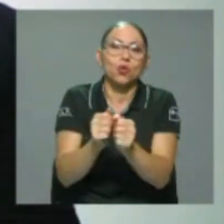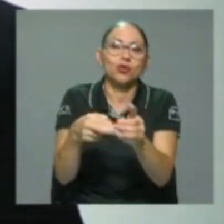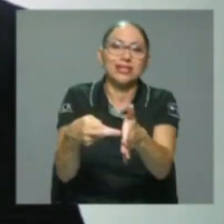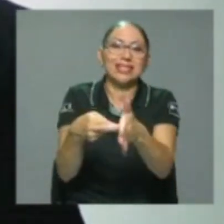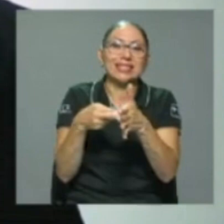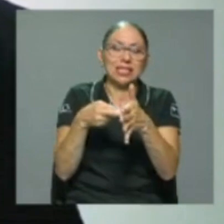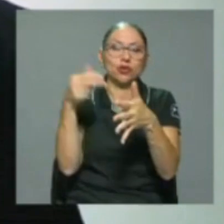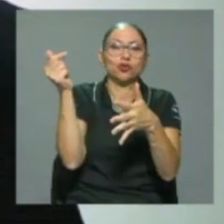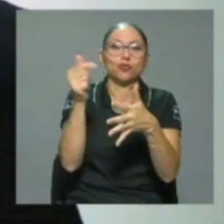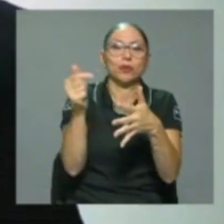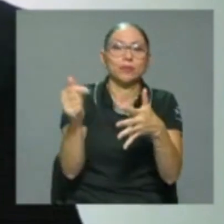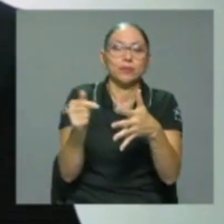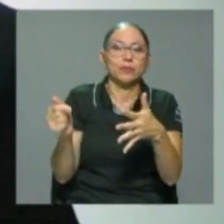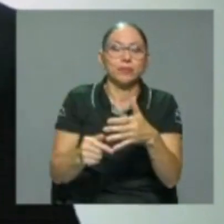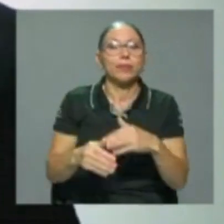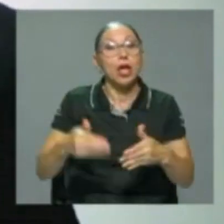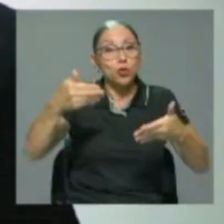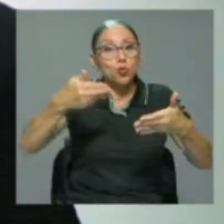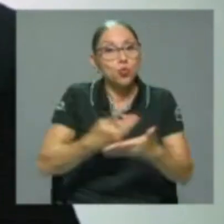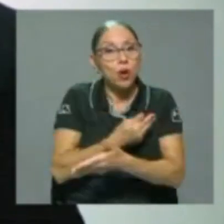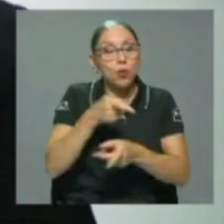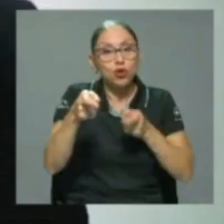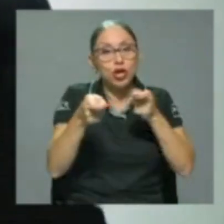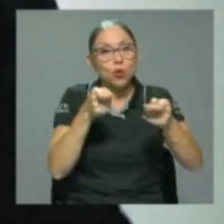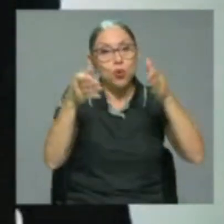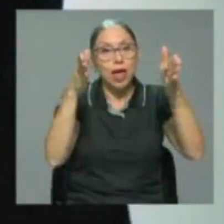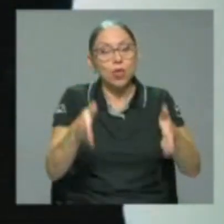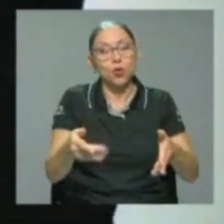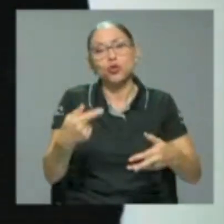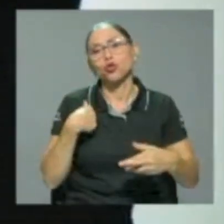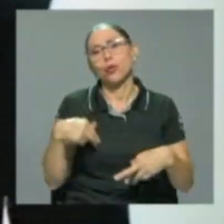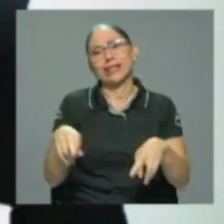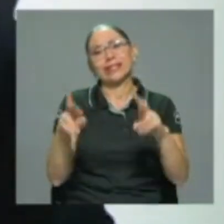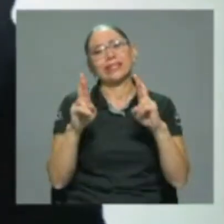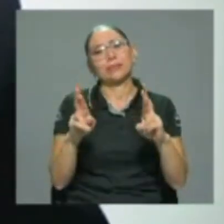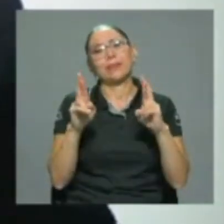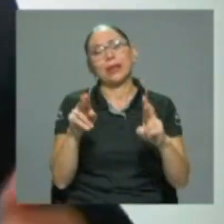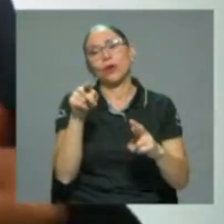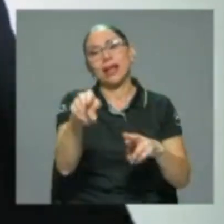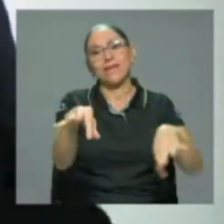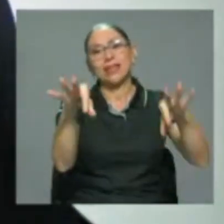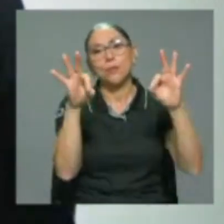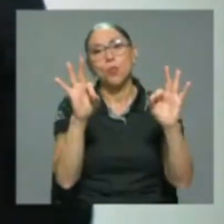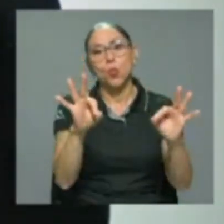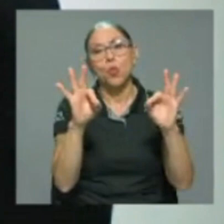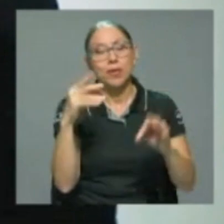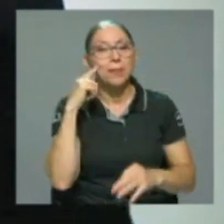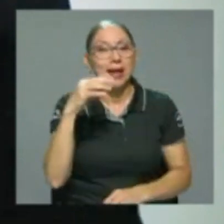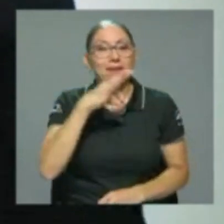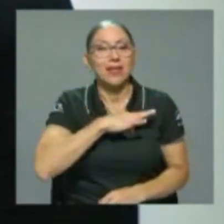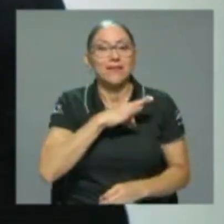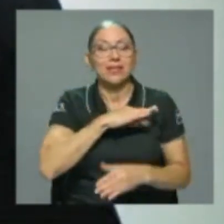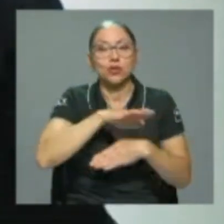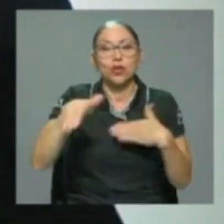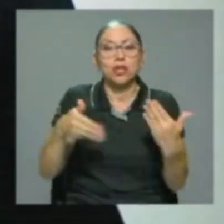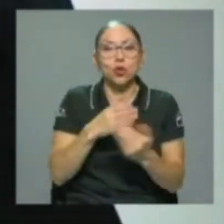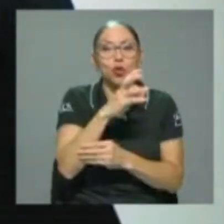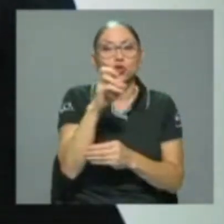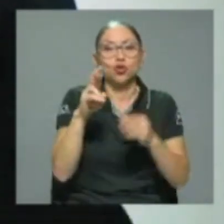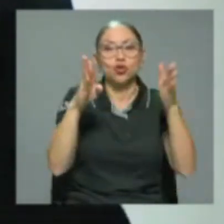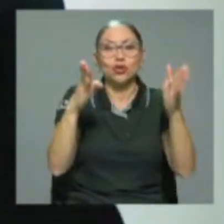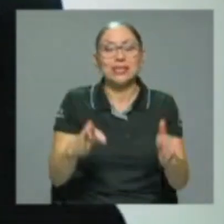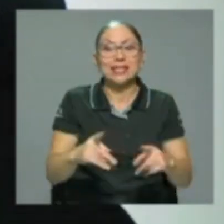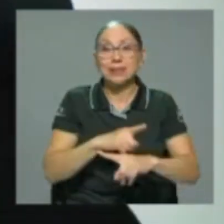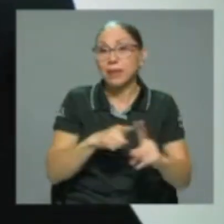regulador, espero que le vaya muy bien para beneficio de todos los costarricenses, pero que evidentemente le espera una labor